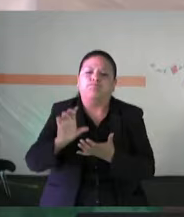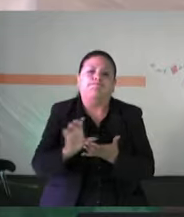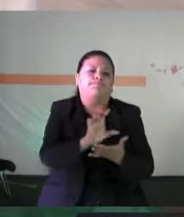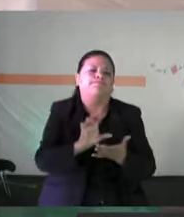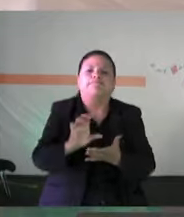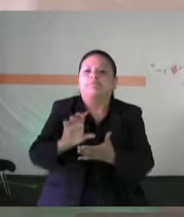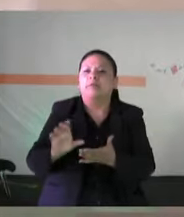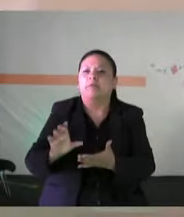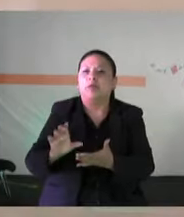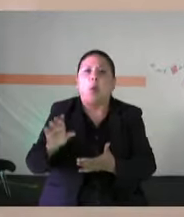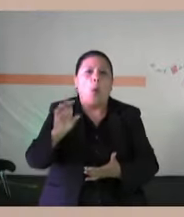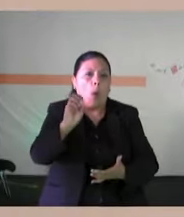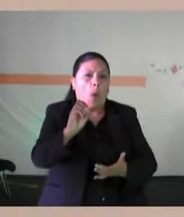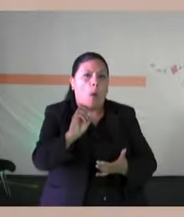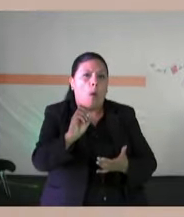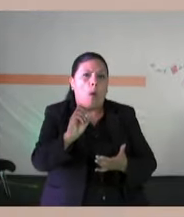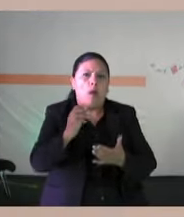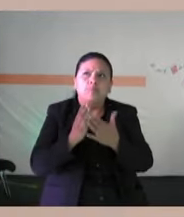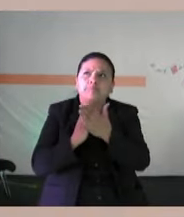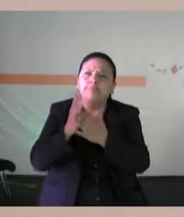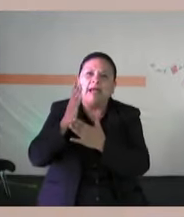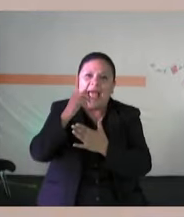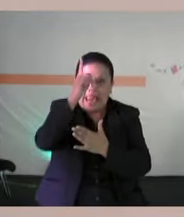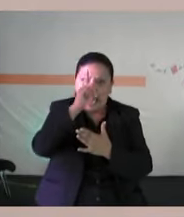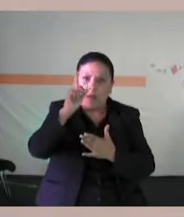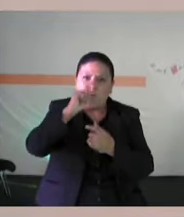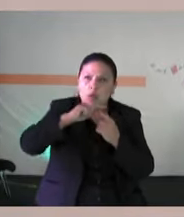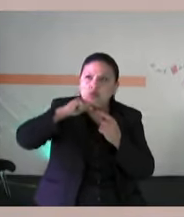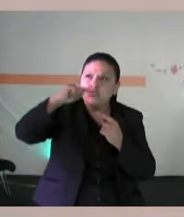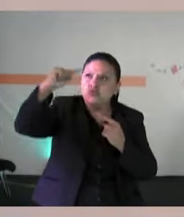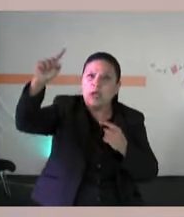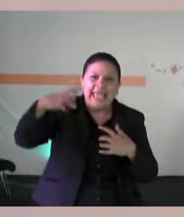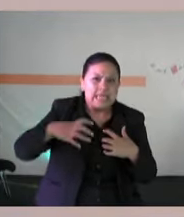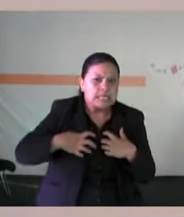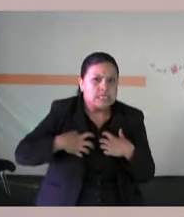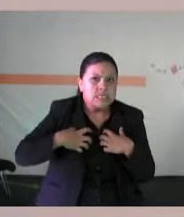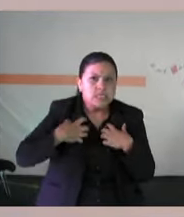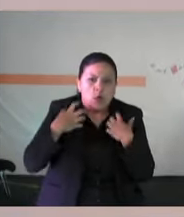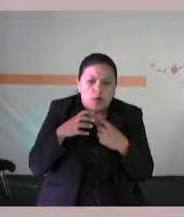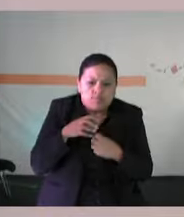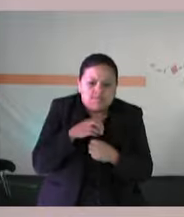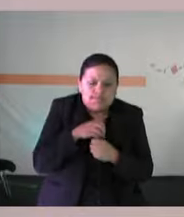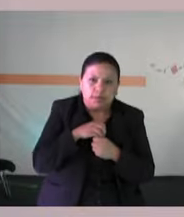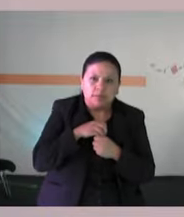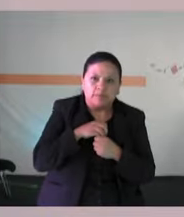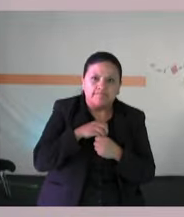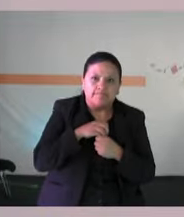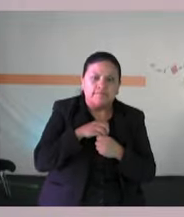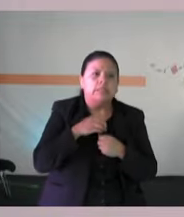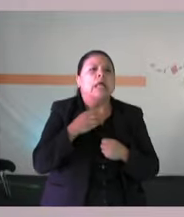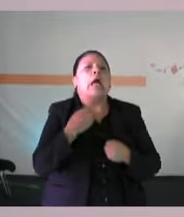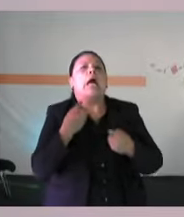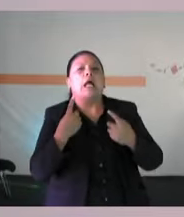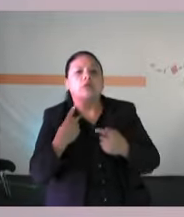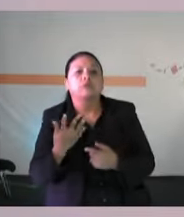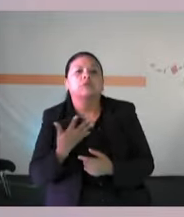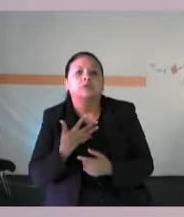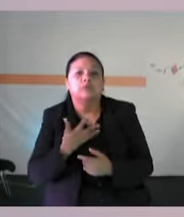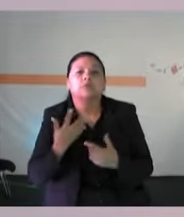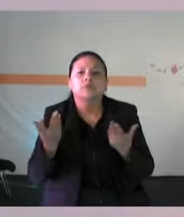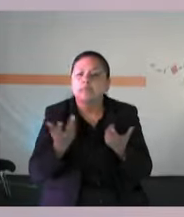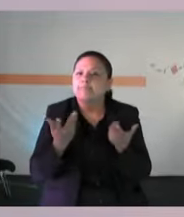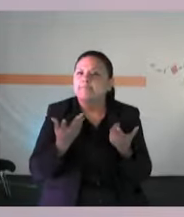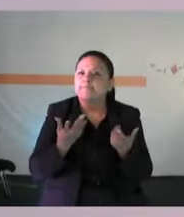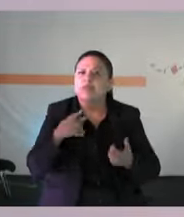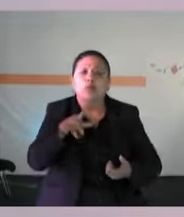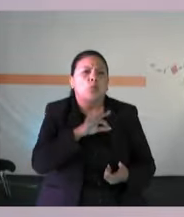Llegaríamos a la luna con esa rabia. Entonces, algo hay que hacer, y si tú puedes bordar, y si tú